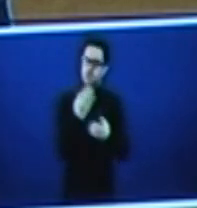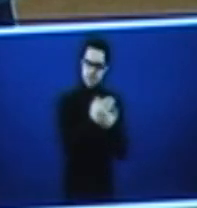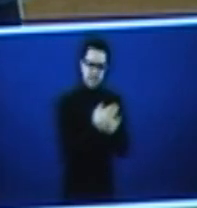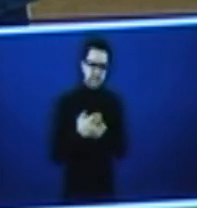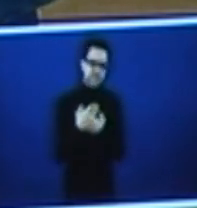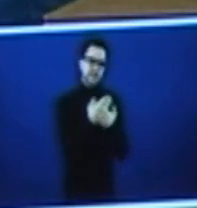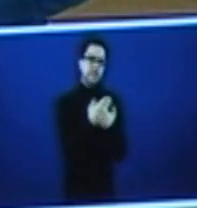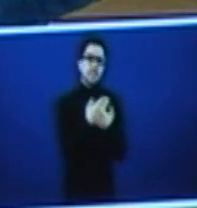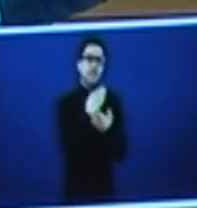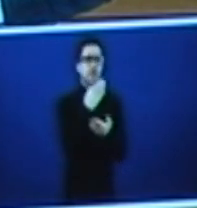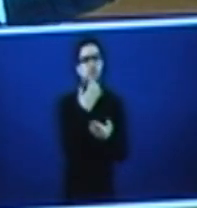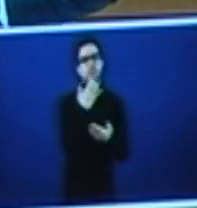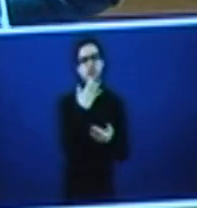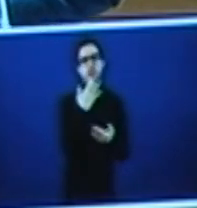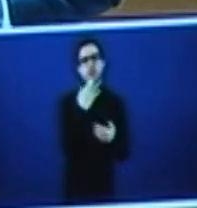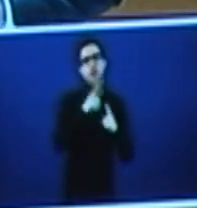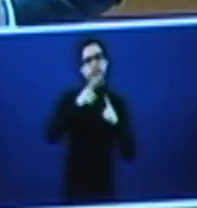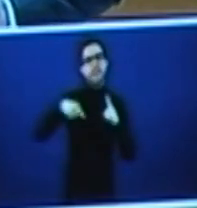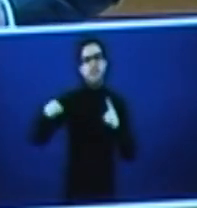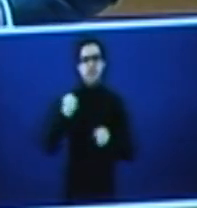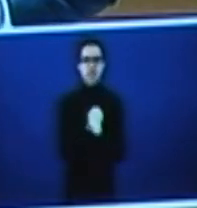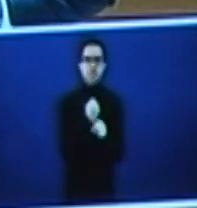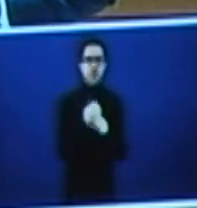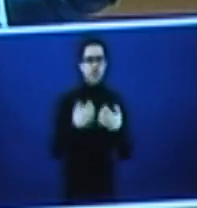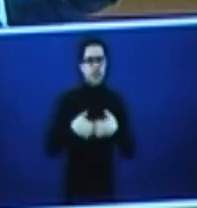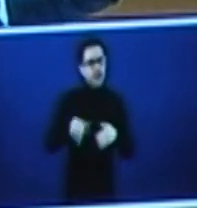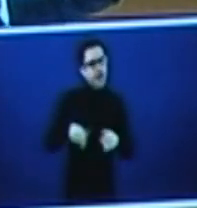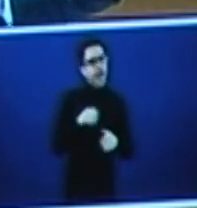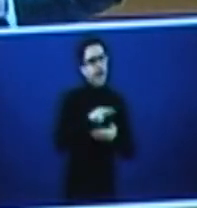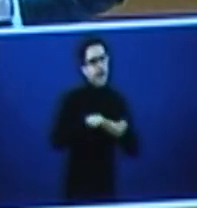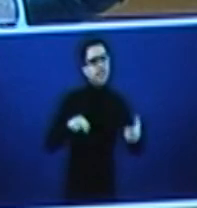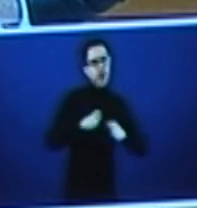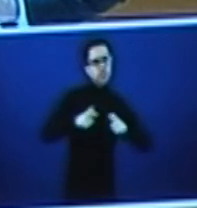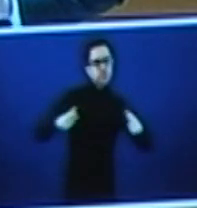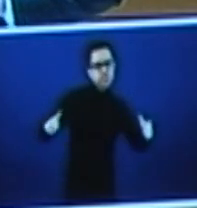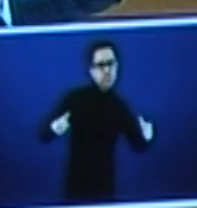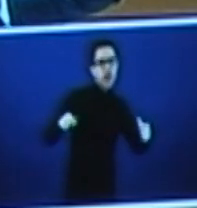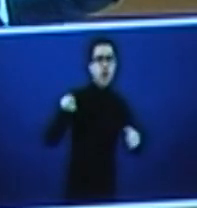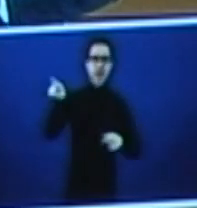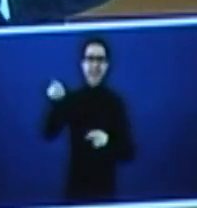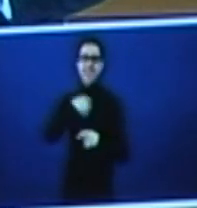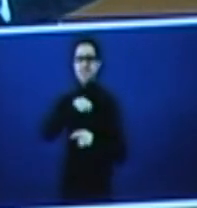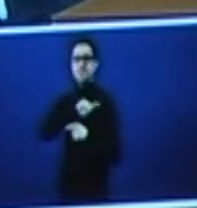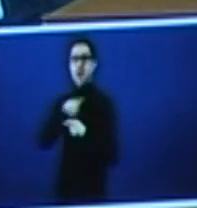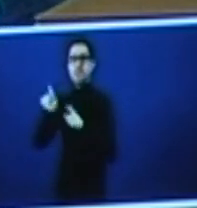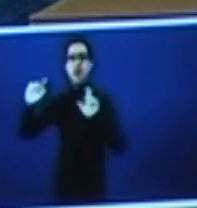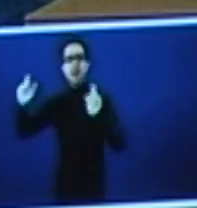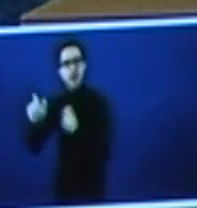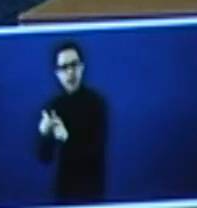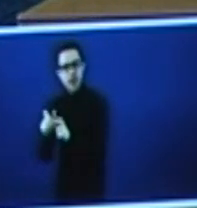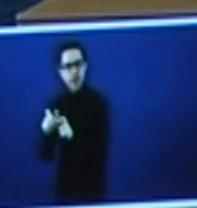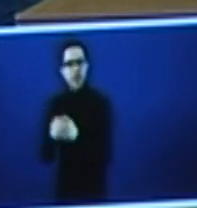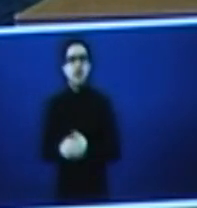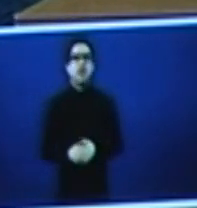índice de emprego industrial. En Galicia está crecendo o índice de emprego industrial e en España está baixando. En Galicia está subindo